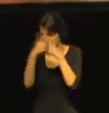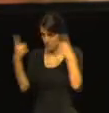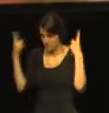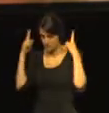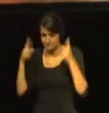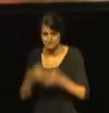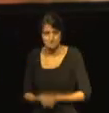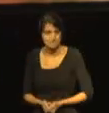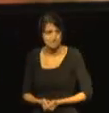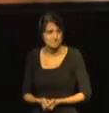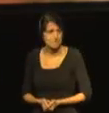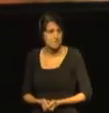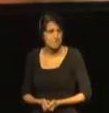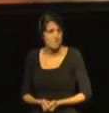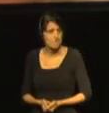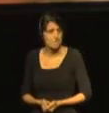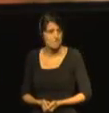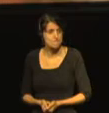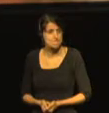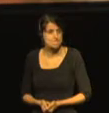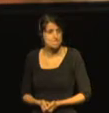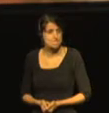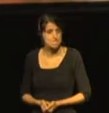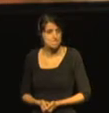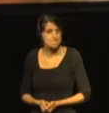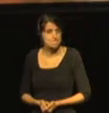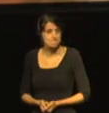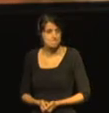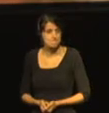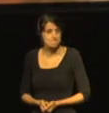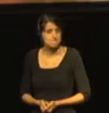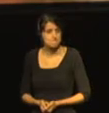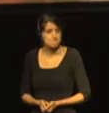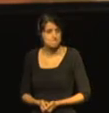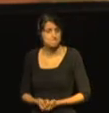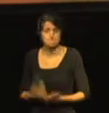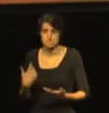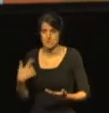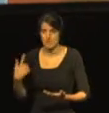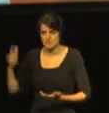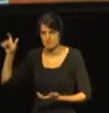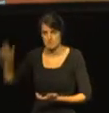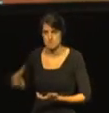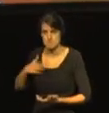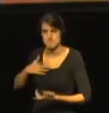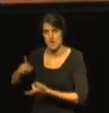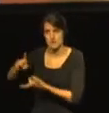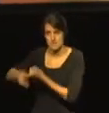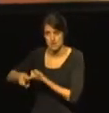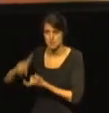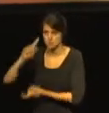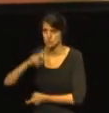y bien, tengo un hermano sordociego, como ha dicho Cristiana.